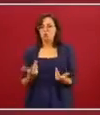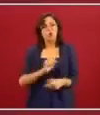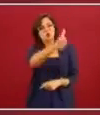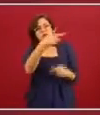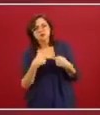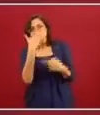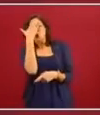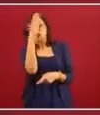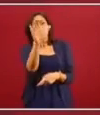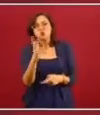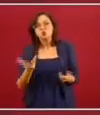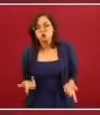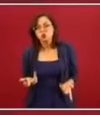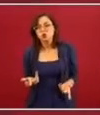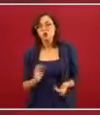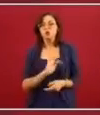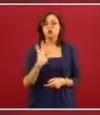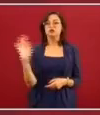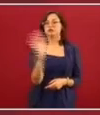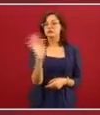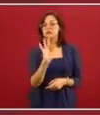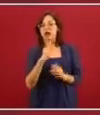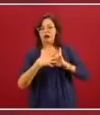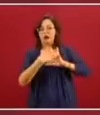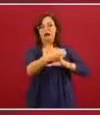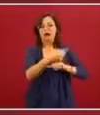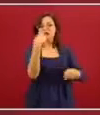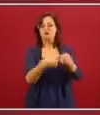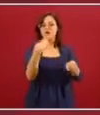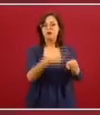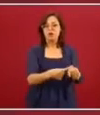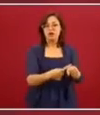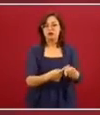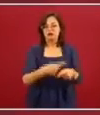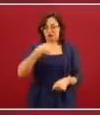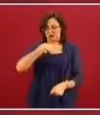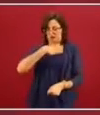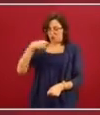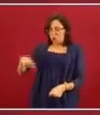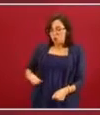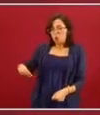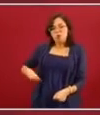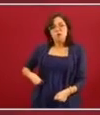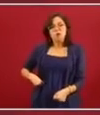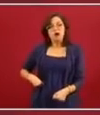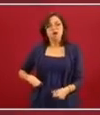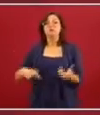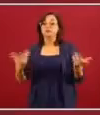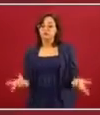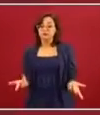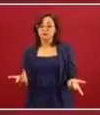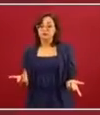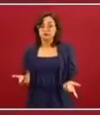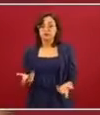conoce, piense en alguien que podría enfermar si usted no hace lo suficiente para disminuir el riesgo, no de